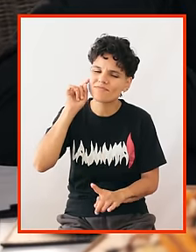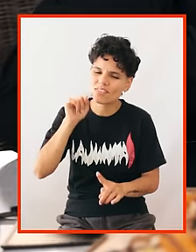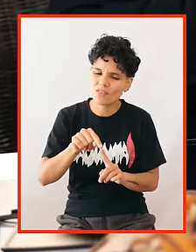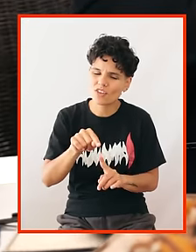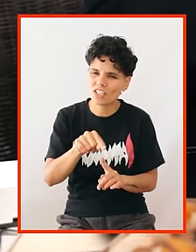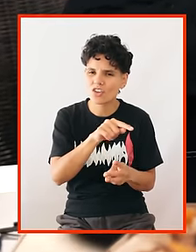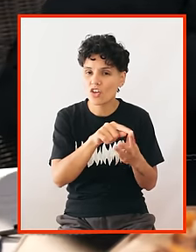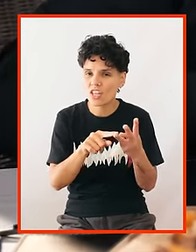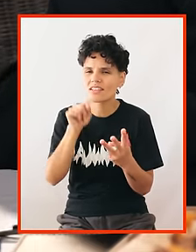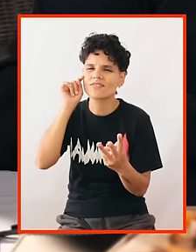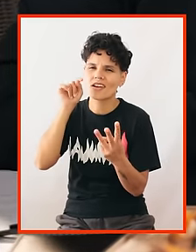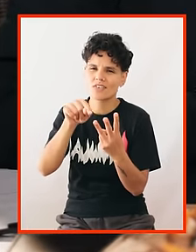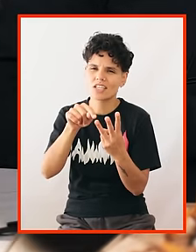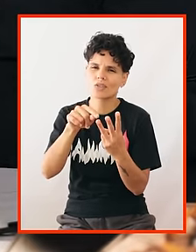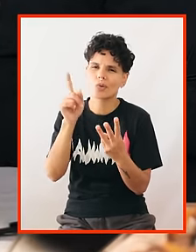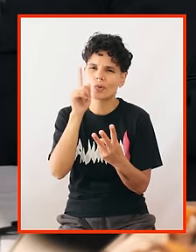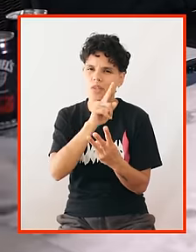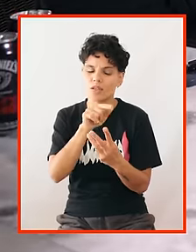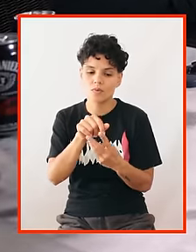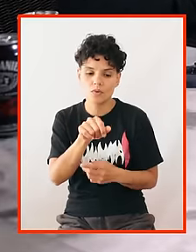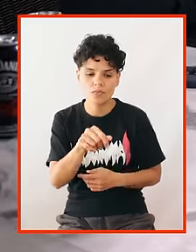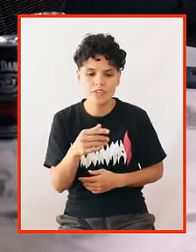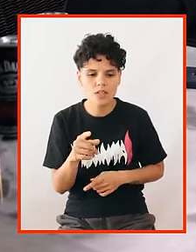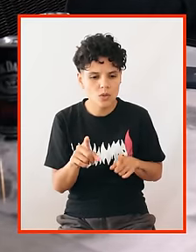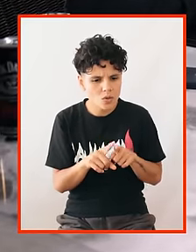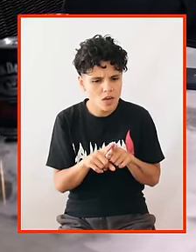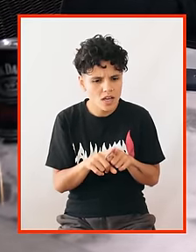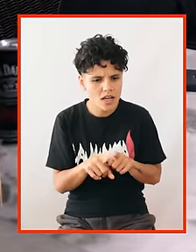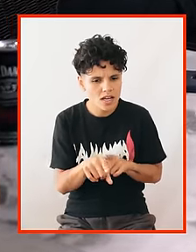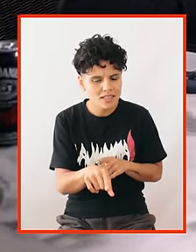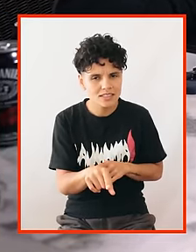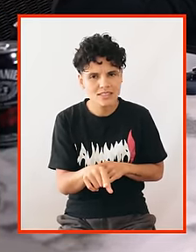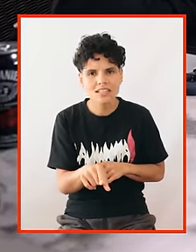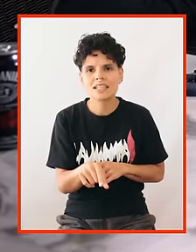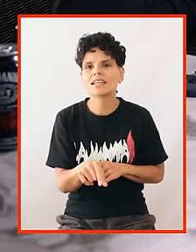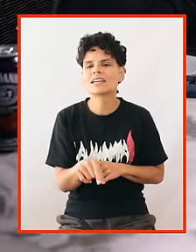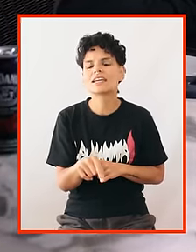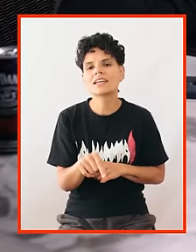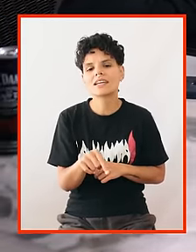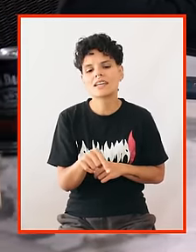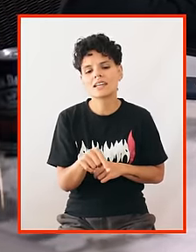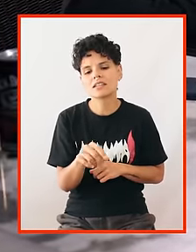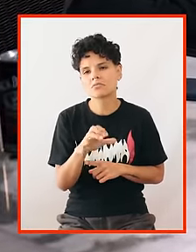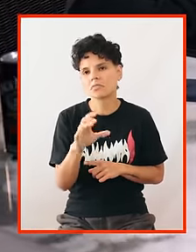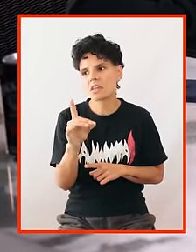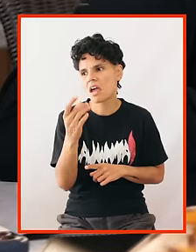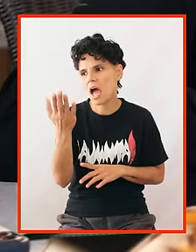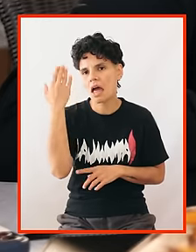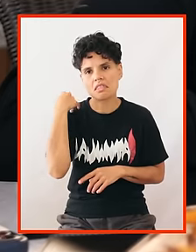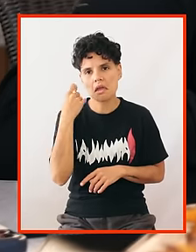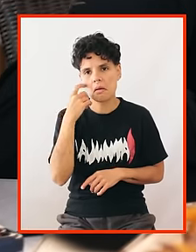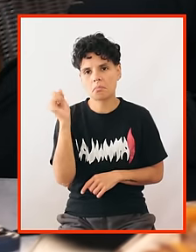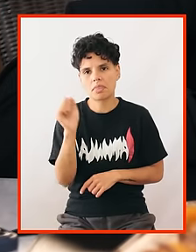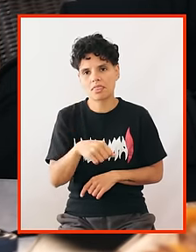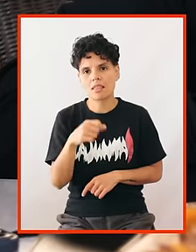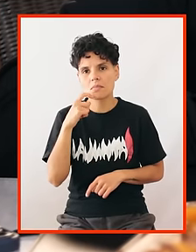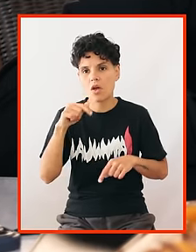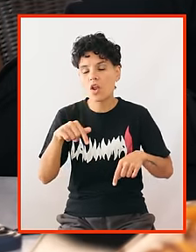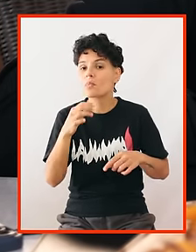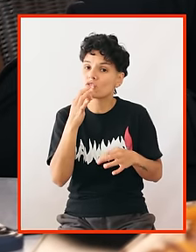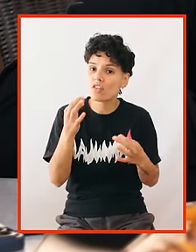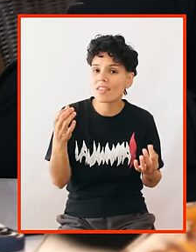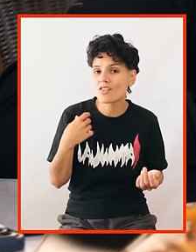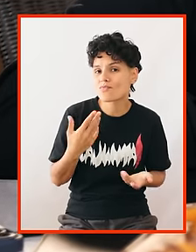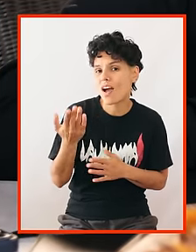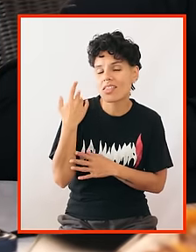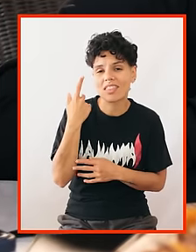Sí. Subvalorable en la historia de los búnkeres, sí, ese pero... álbum, porque... En esa época no lo marcaron. Por eso te digo, subvalorable en